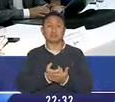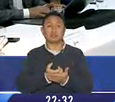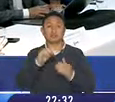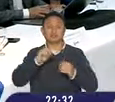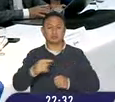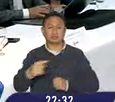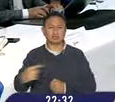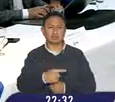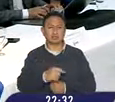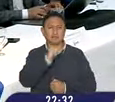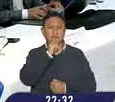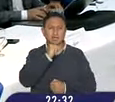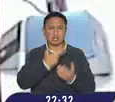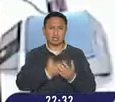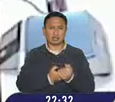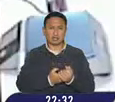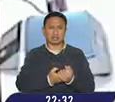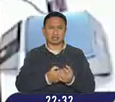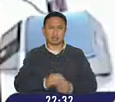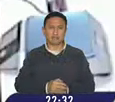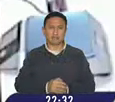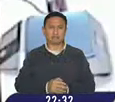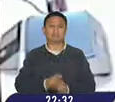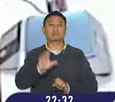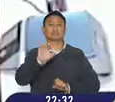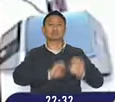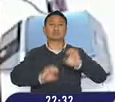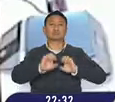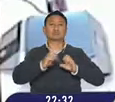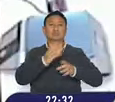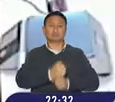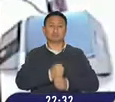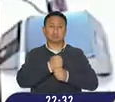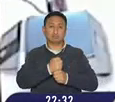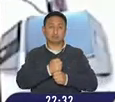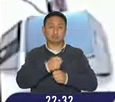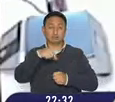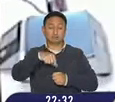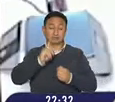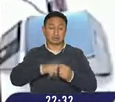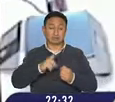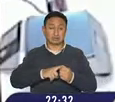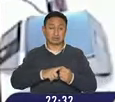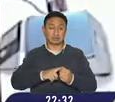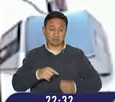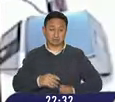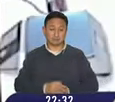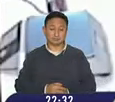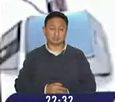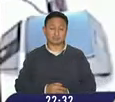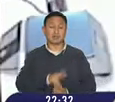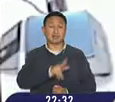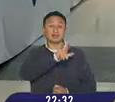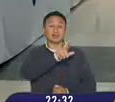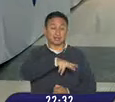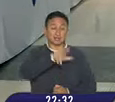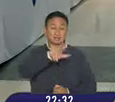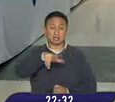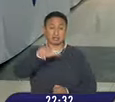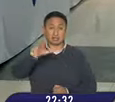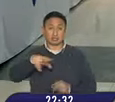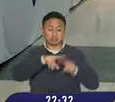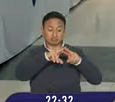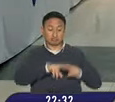tratar la falta de recursos. La evaluación de la seguridad en la capital se realizará cada 3 meses,